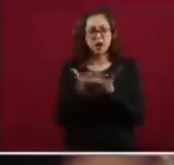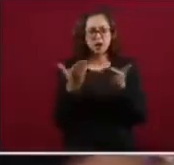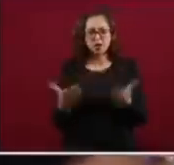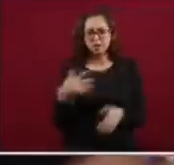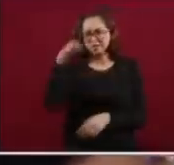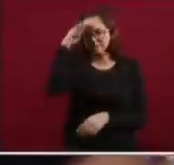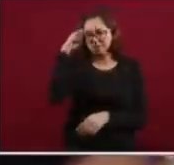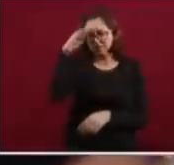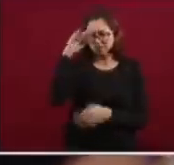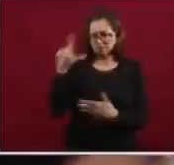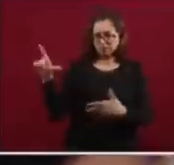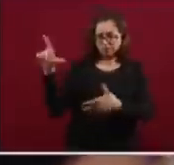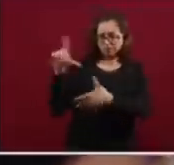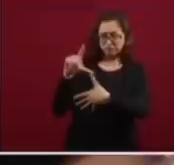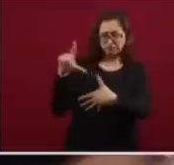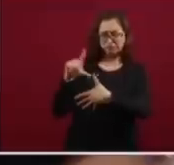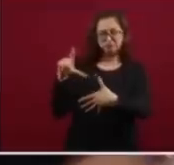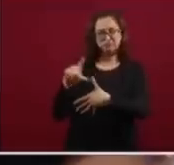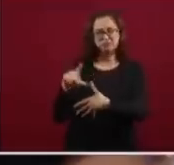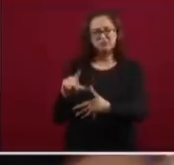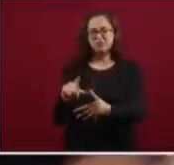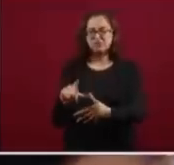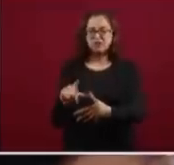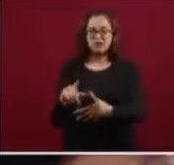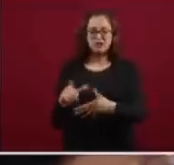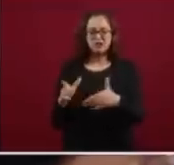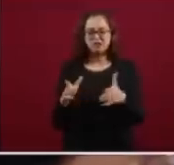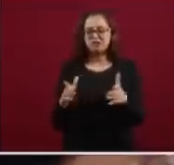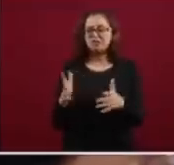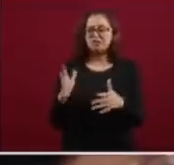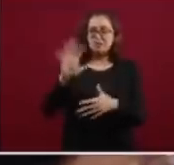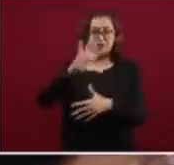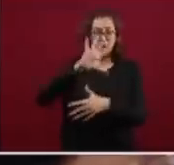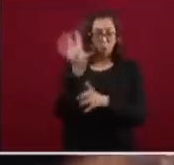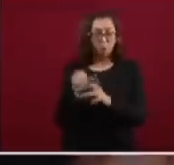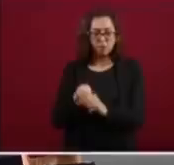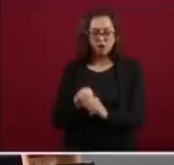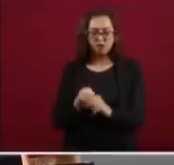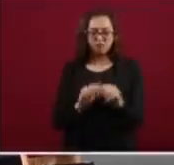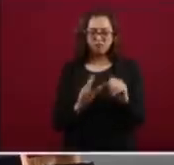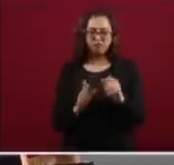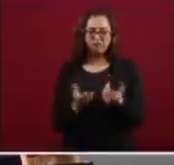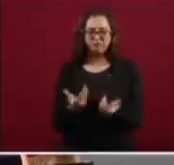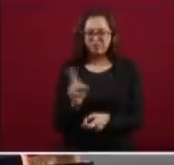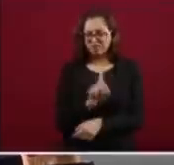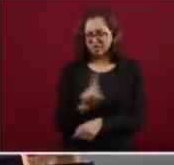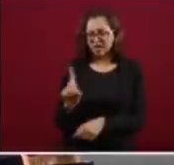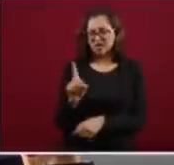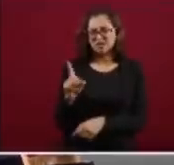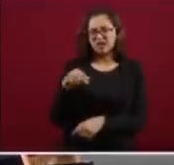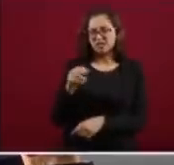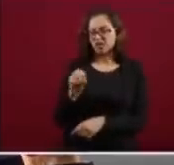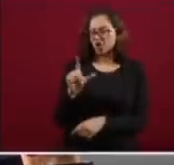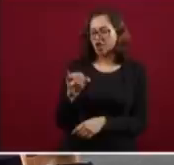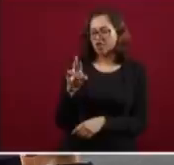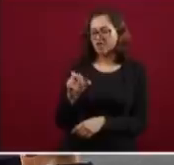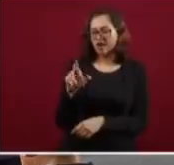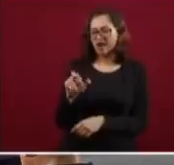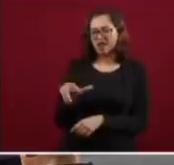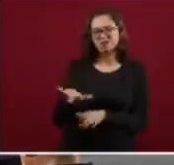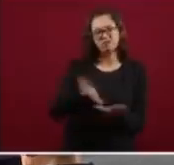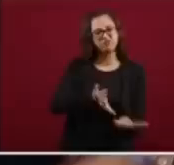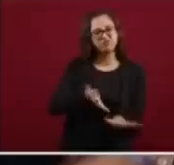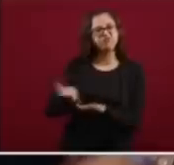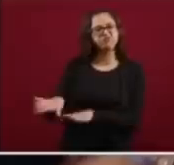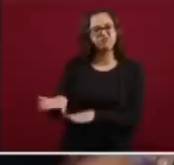dando hacia la izquierda y contra el neoliberalismo del cual usted pues ha manifestado y las políticas